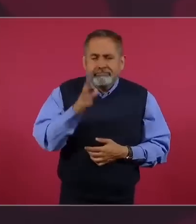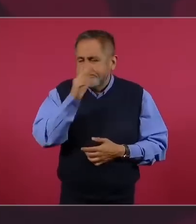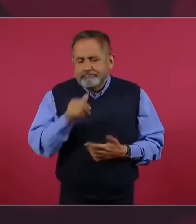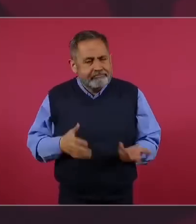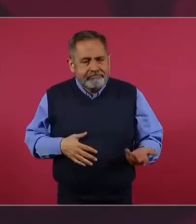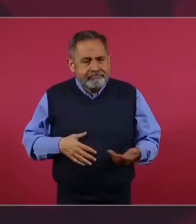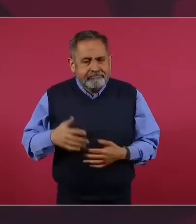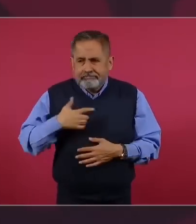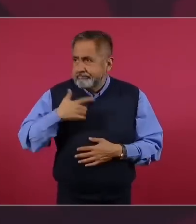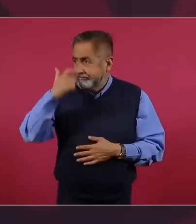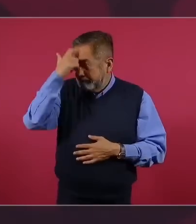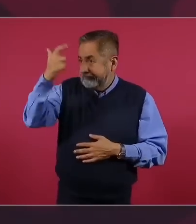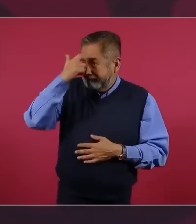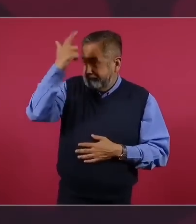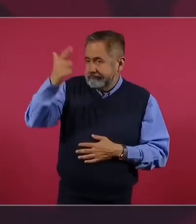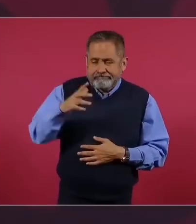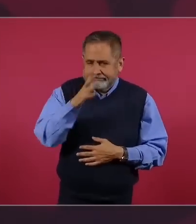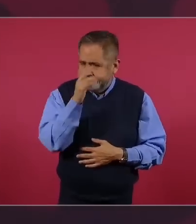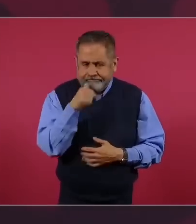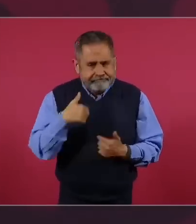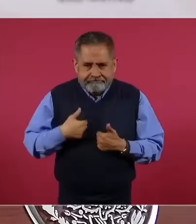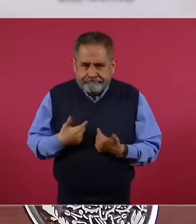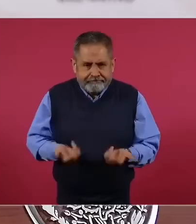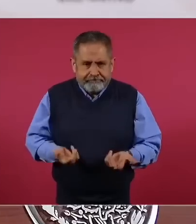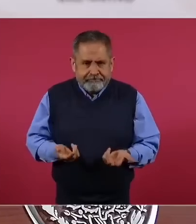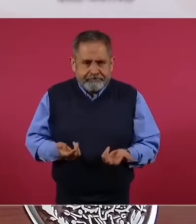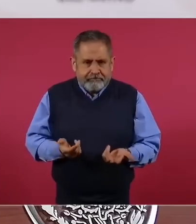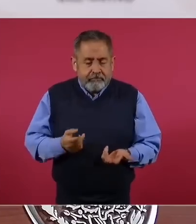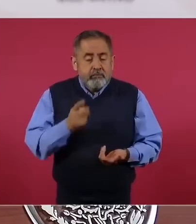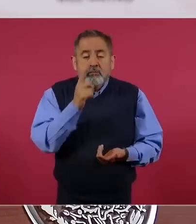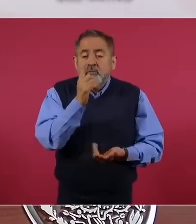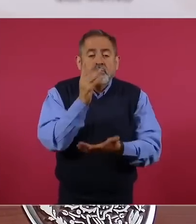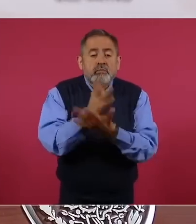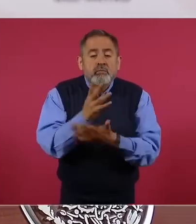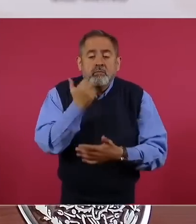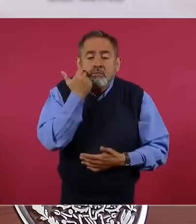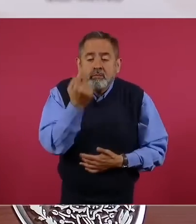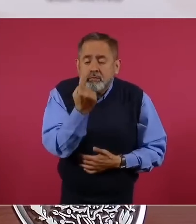inventar nada. Nada más lo único que quiero